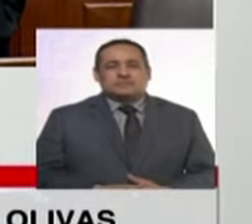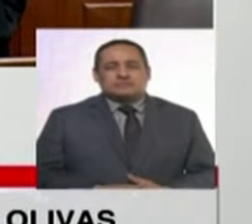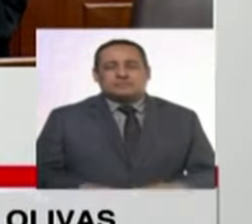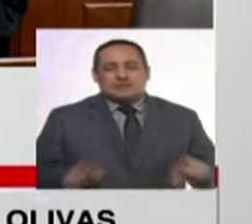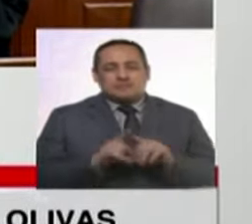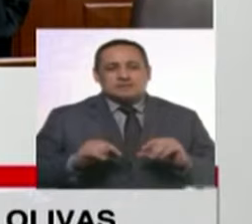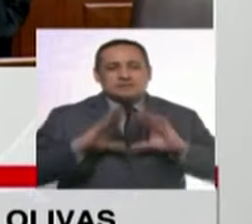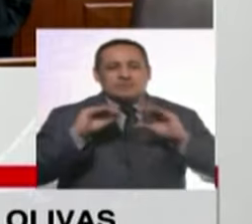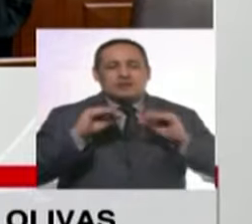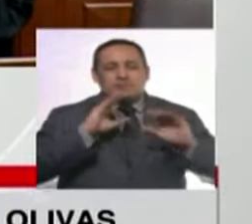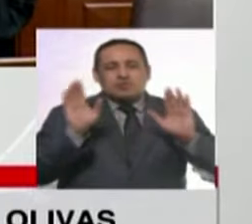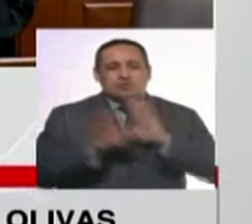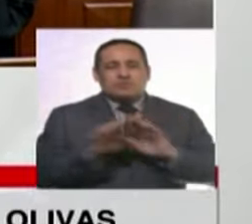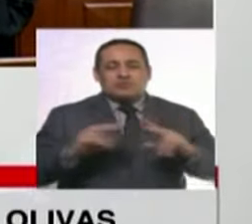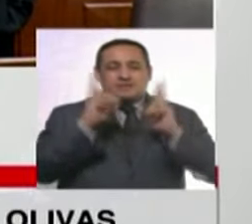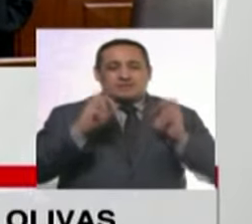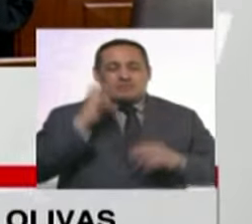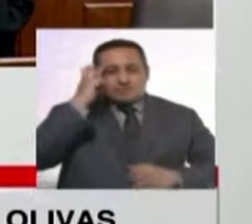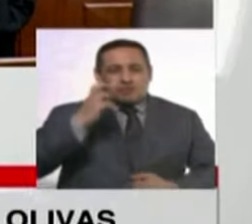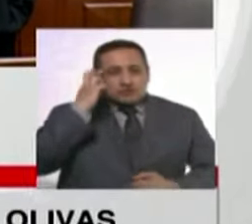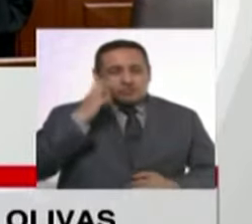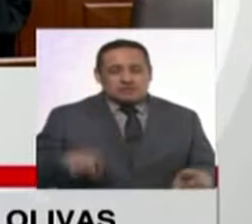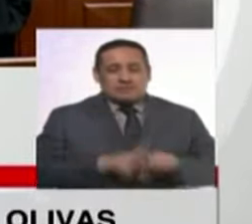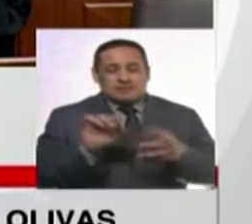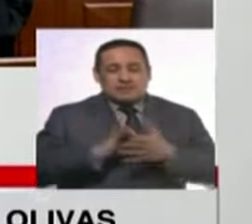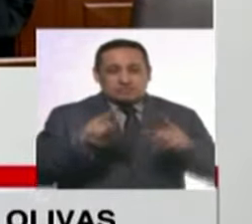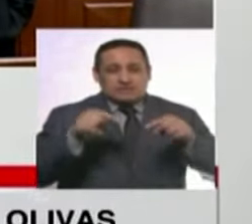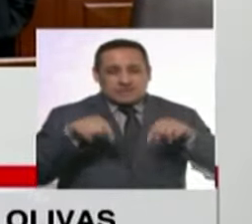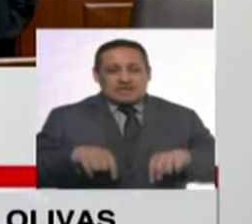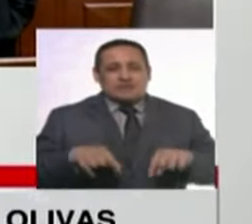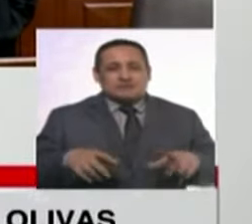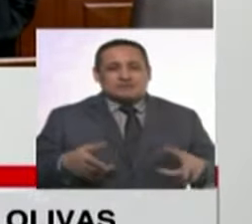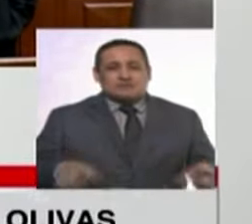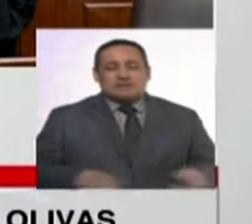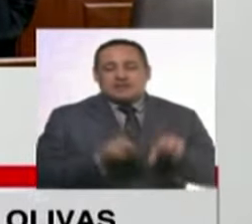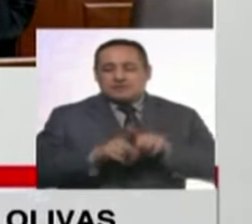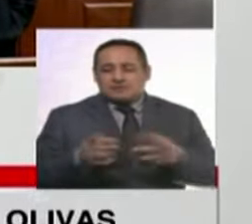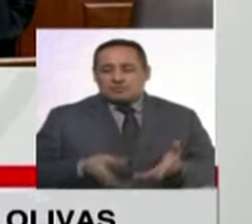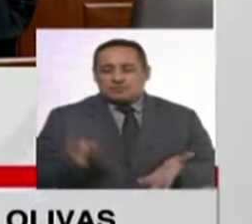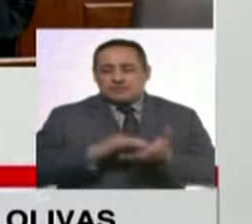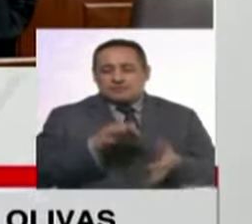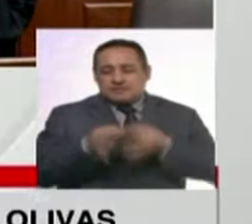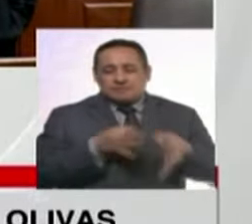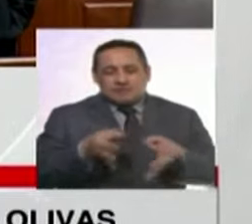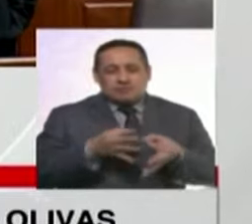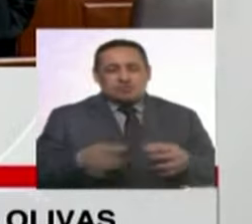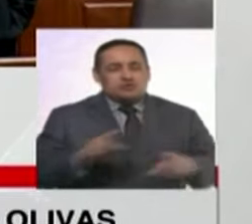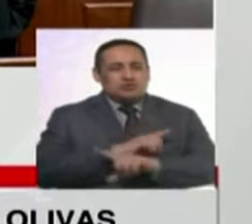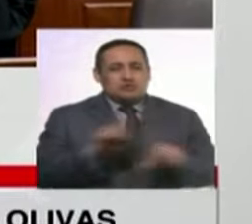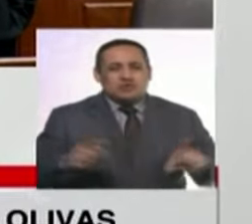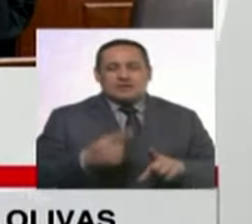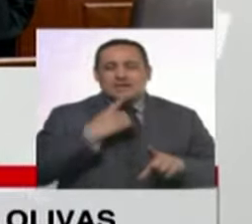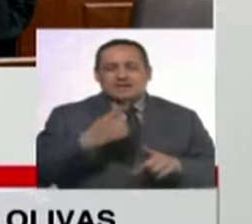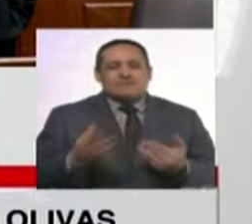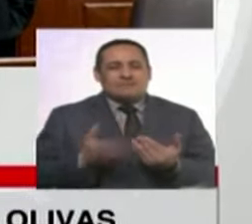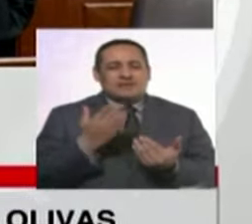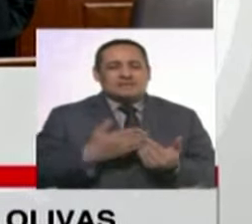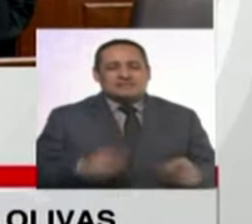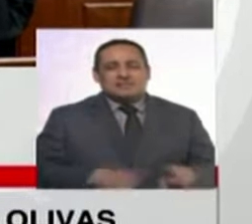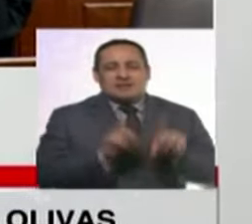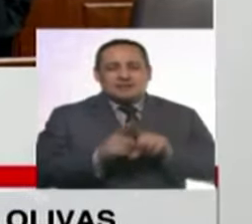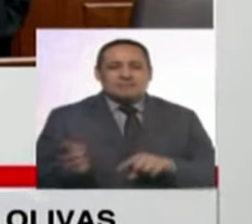si hablamos del tema político Por lo cual está usted acá Le repito no es sencillo solamente